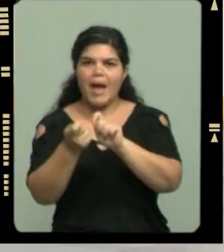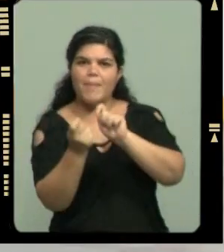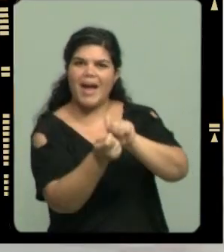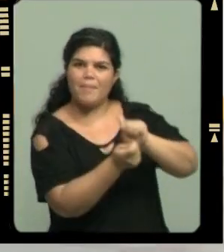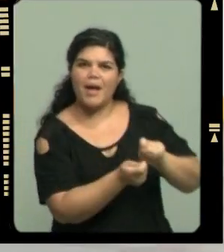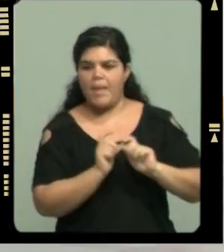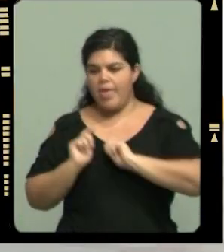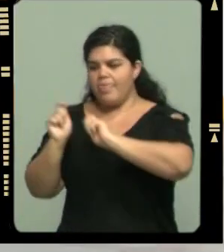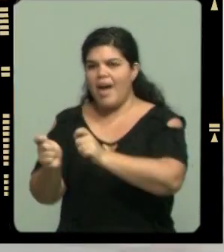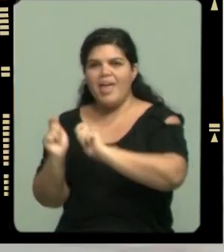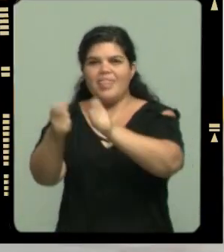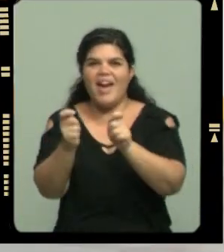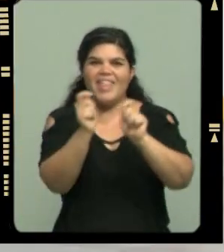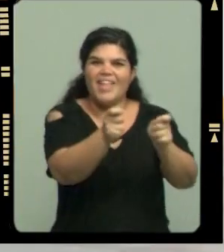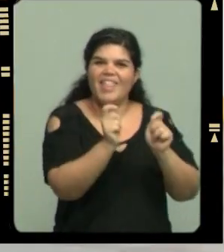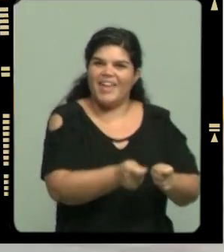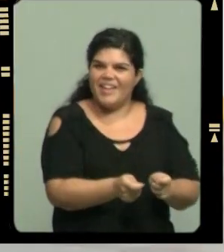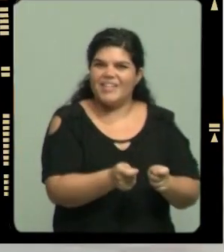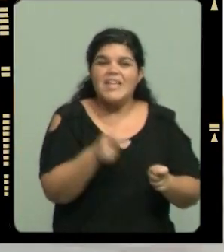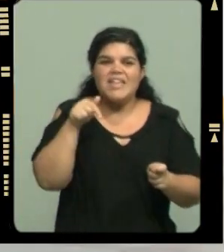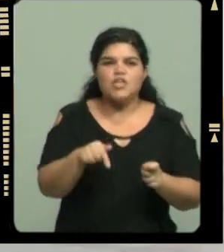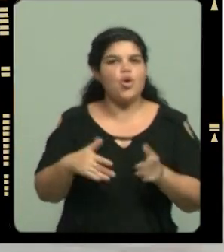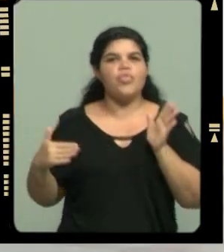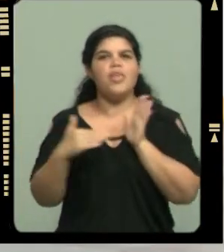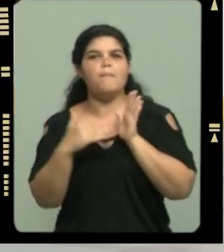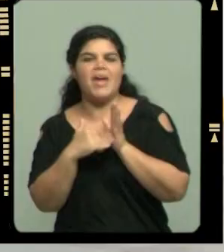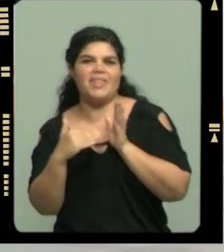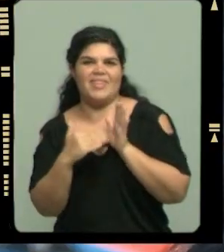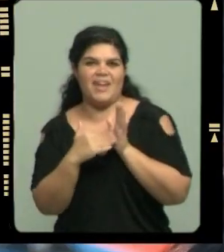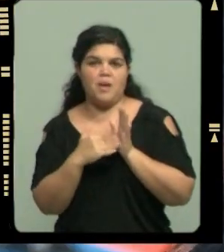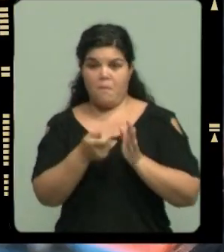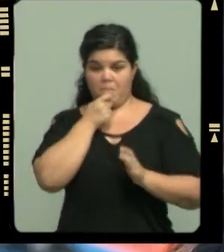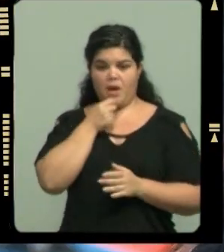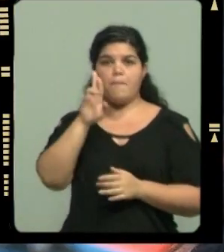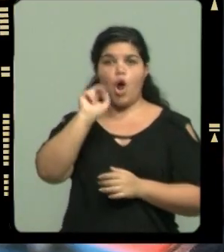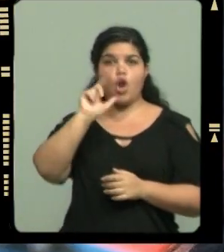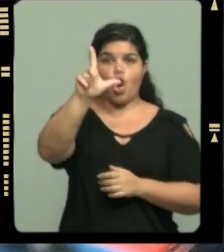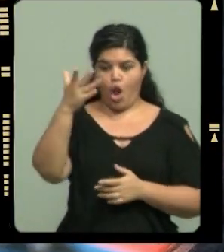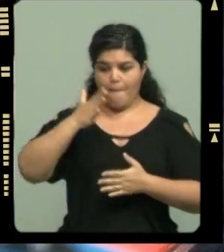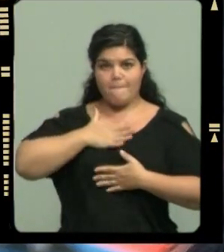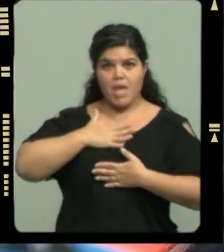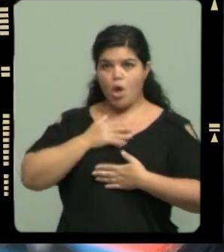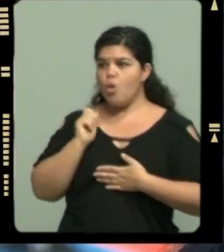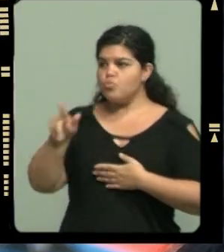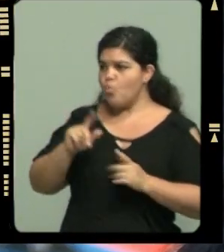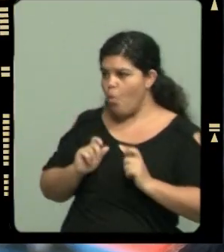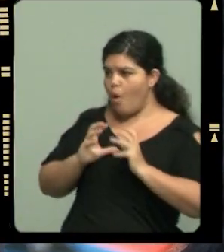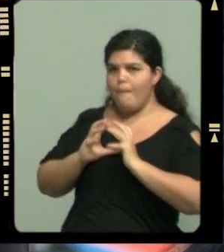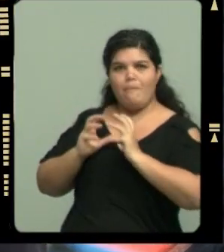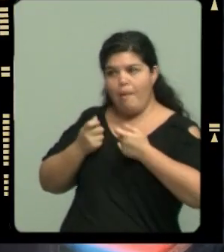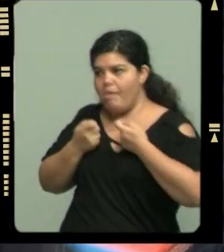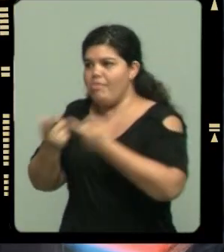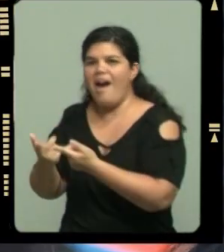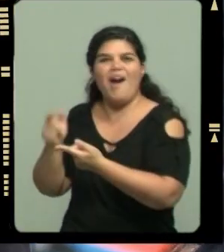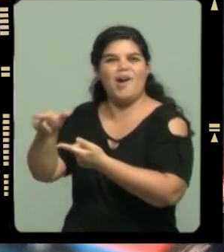es como que va rotando. Va rotando y emergen líderes para distintas situaciones y asumen un rol que tienen que tomar, y eso es lo mismo que está